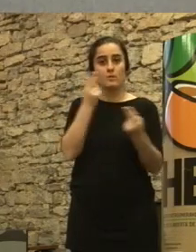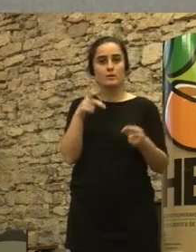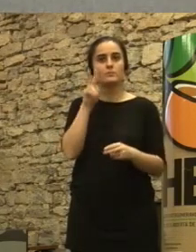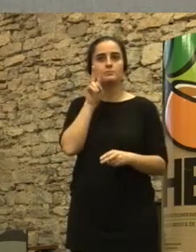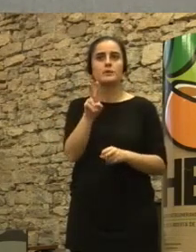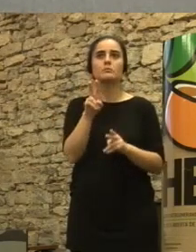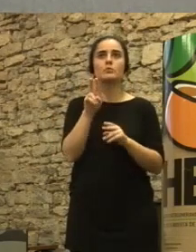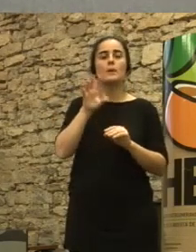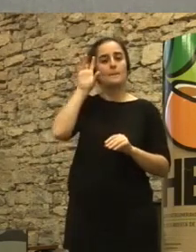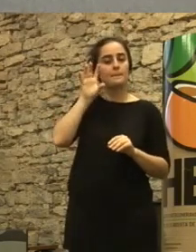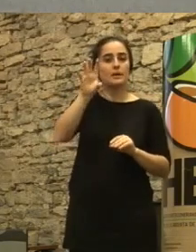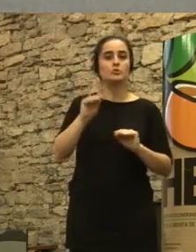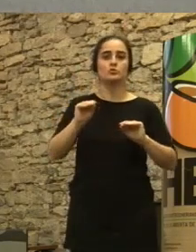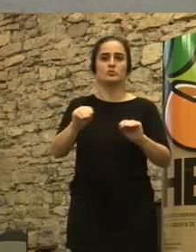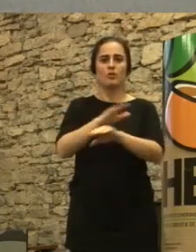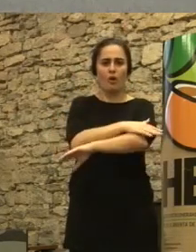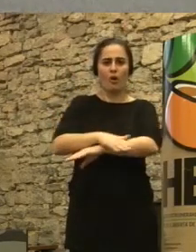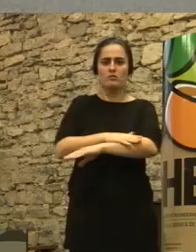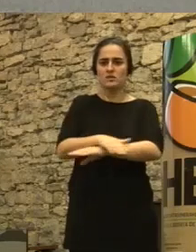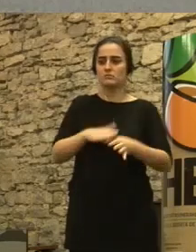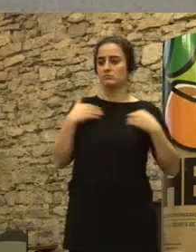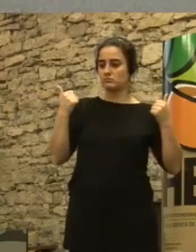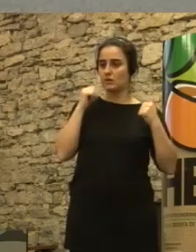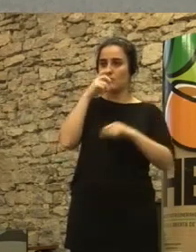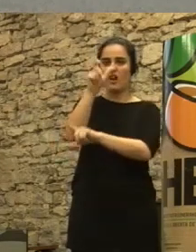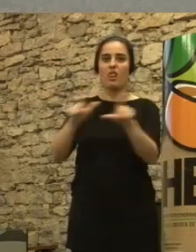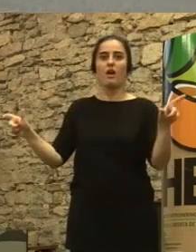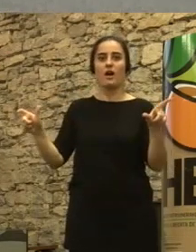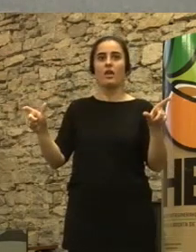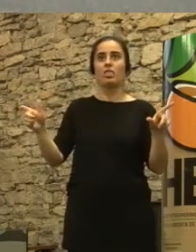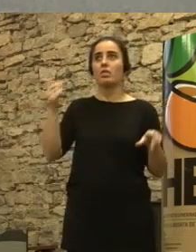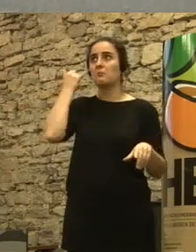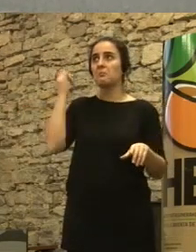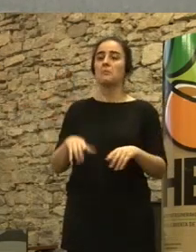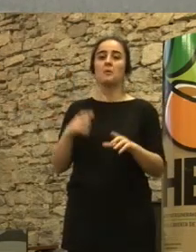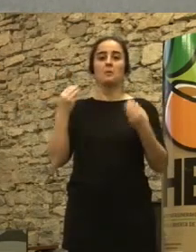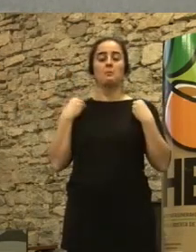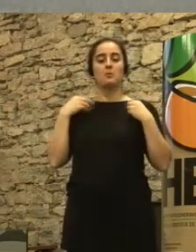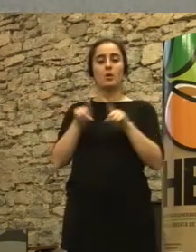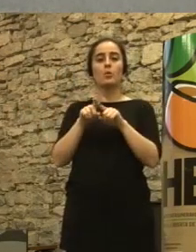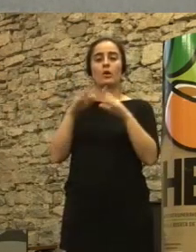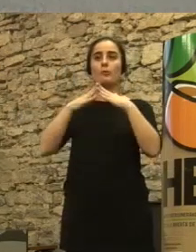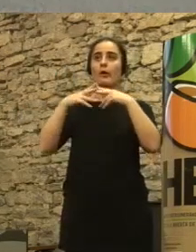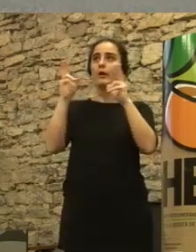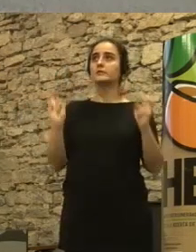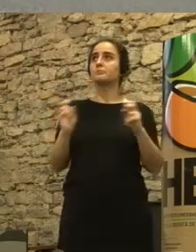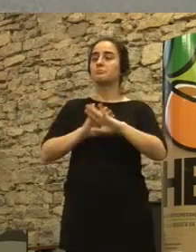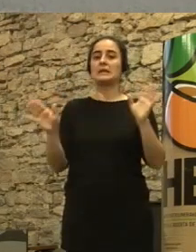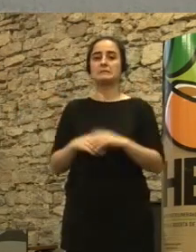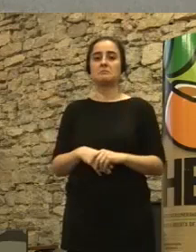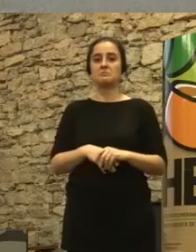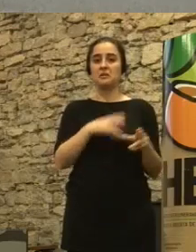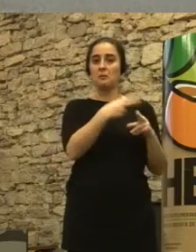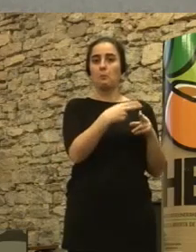el gobierno hacía lo que quería porque la gente no quería saber nada. Vivía en su sofá viendo la televisión y punto. Y ella